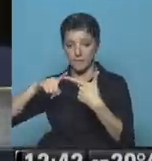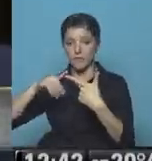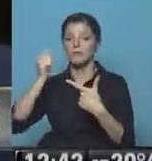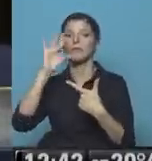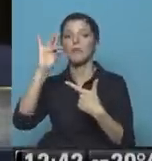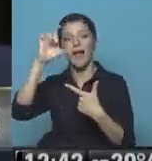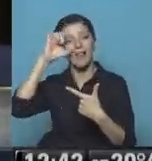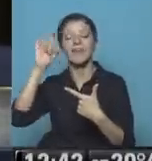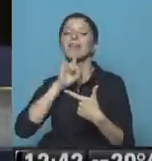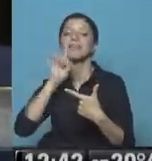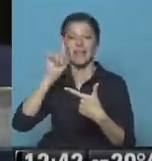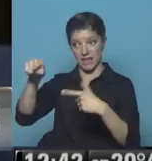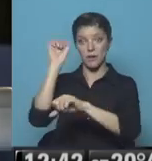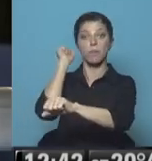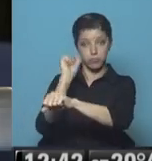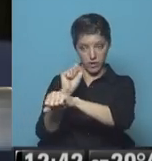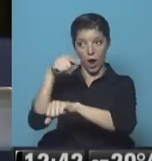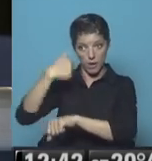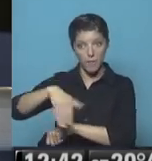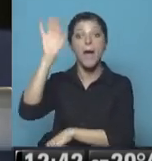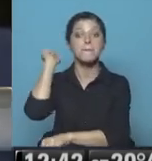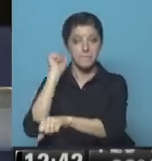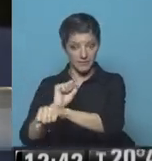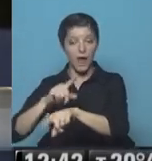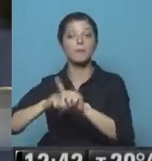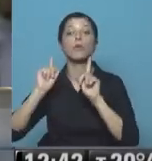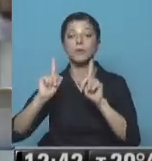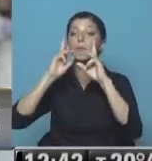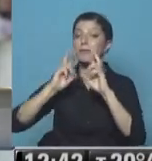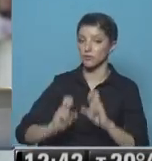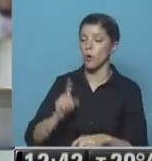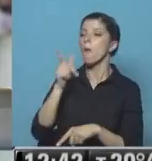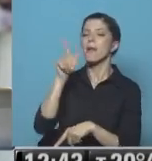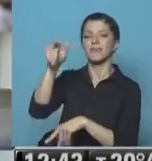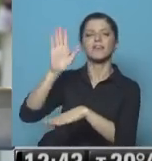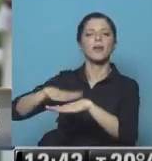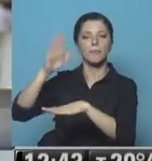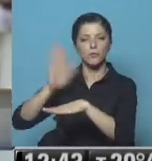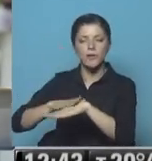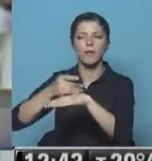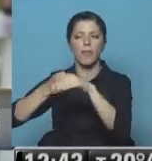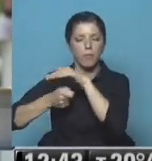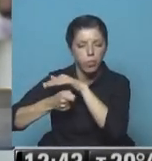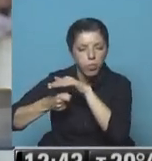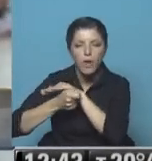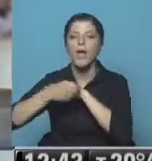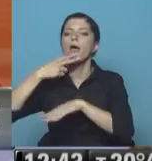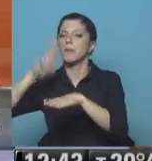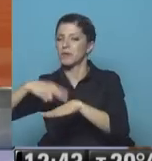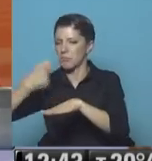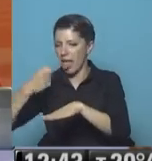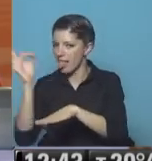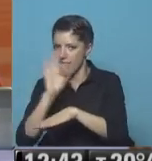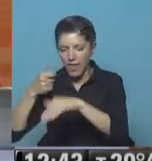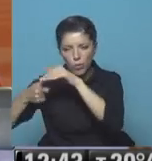del jefe de Estado, quien está procesada con prisión preventiva bajo cargos de asociación ilícita, defraudación aduanera y